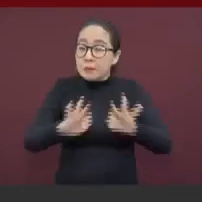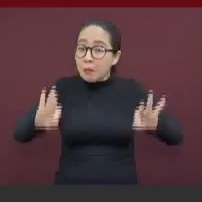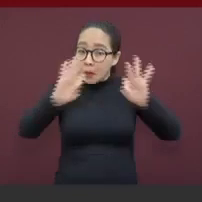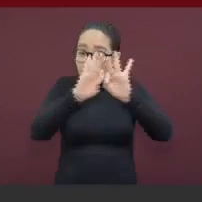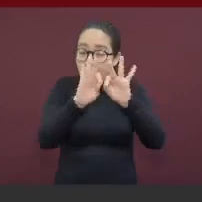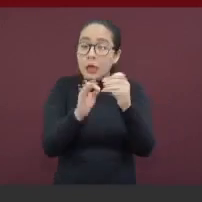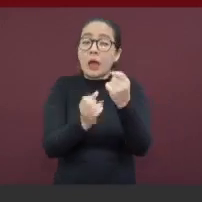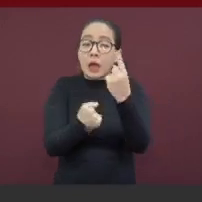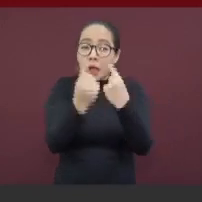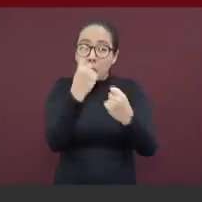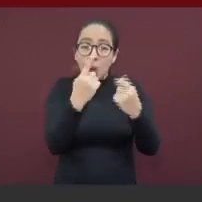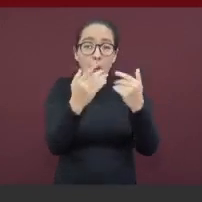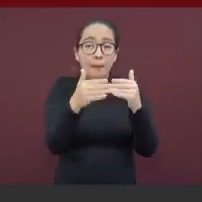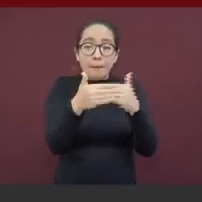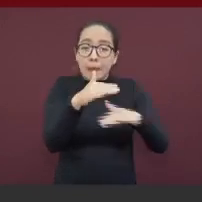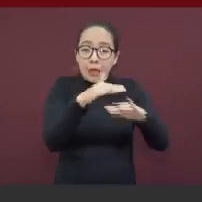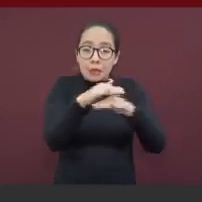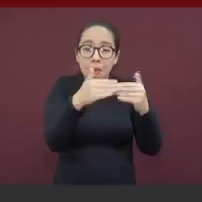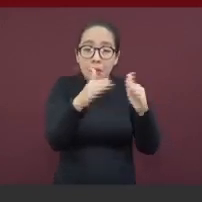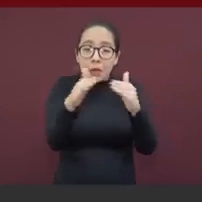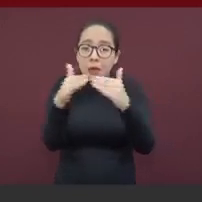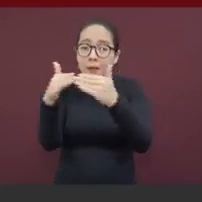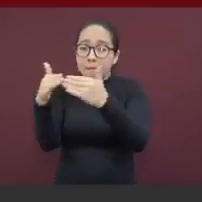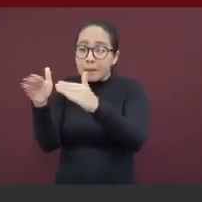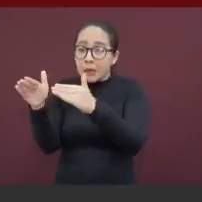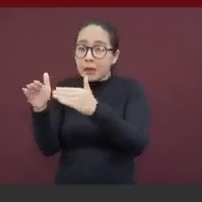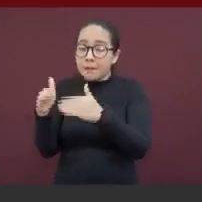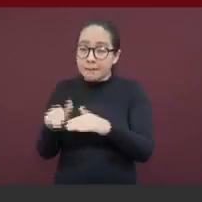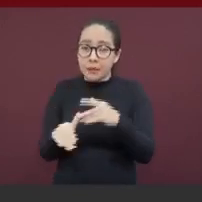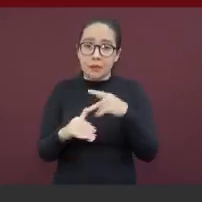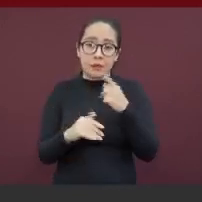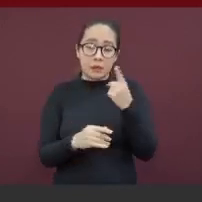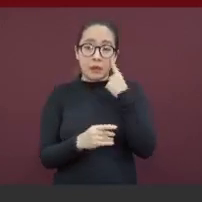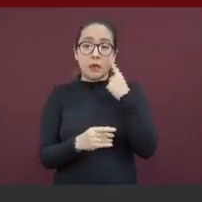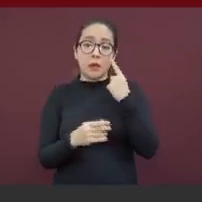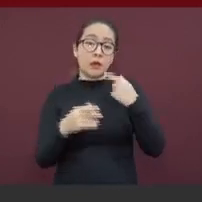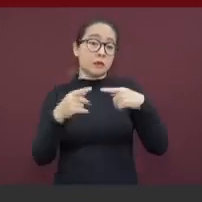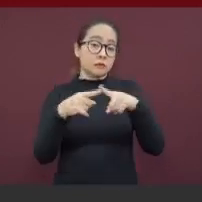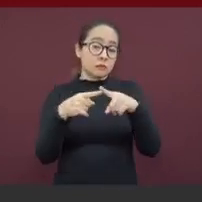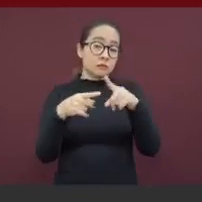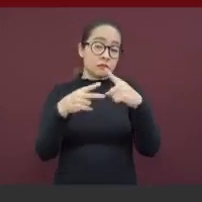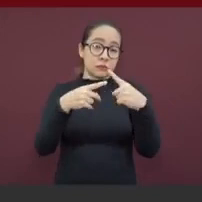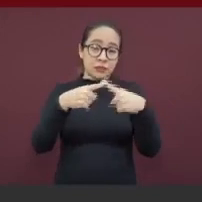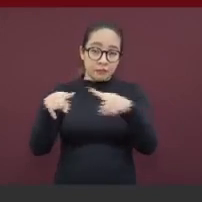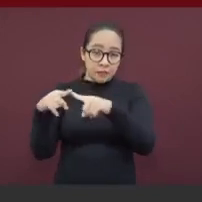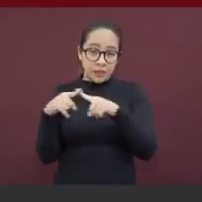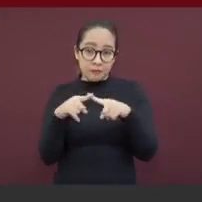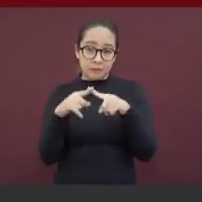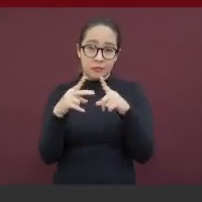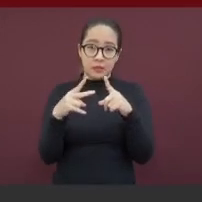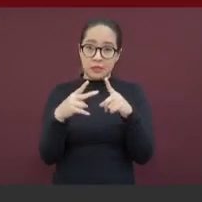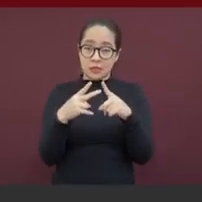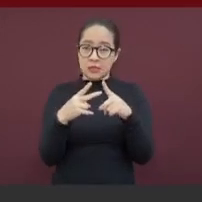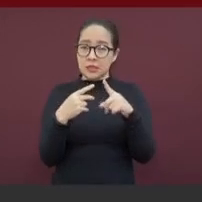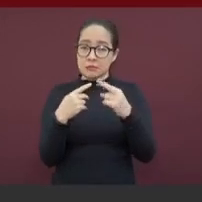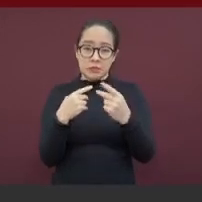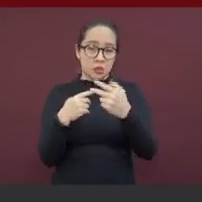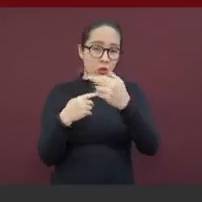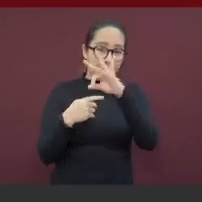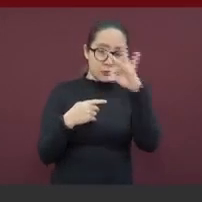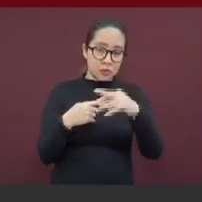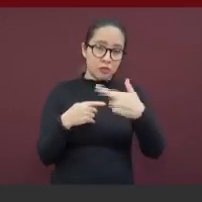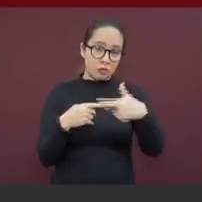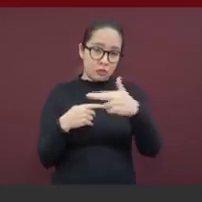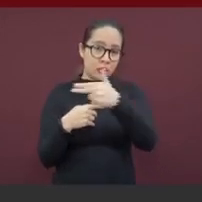restaurantes y hoteles al 25% y los servicios de peluquería a domicilio en nivel rojo siguen suspendidos